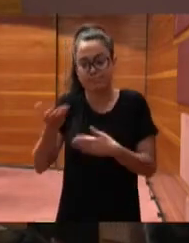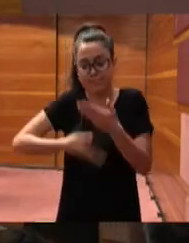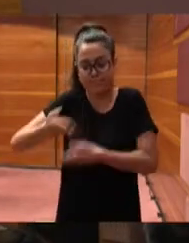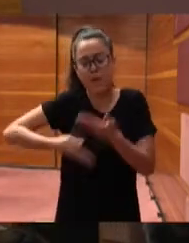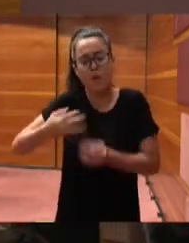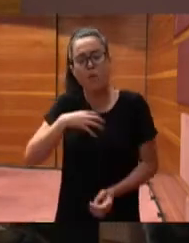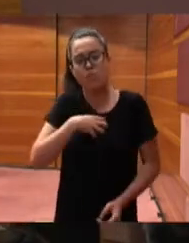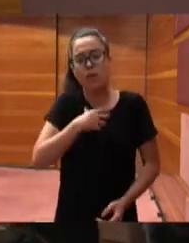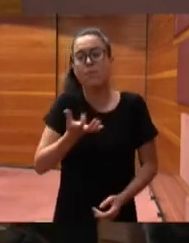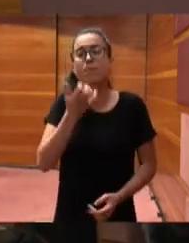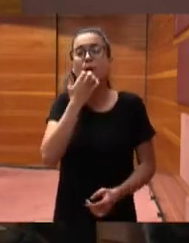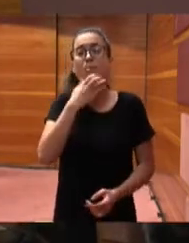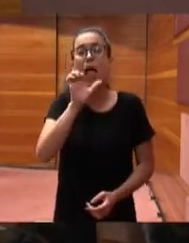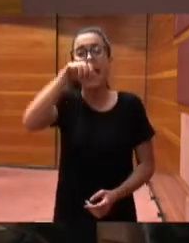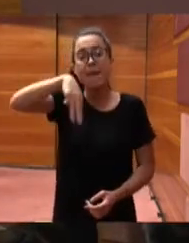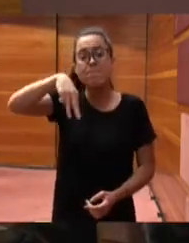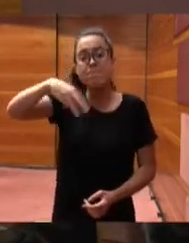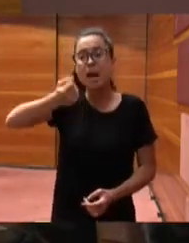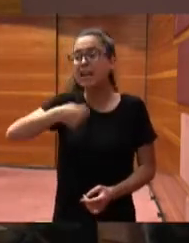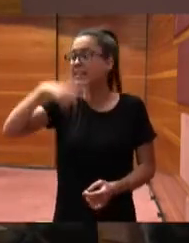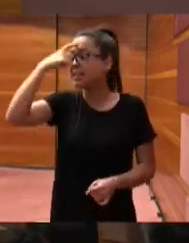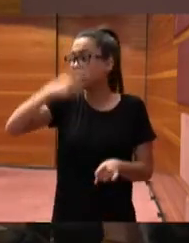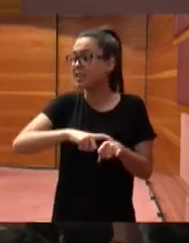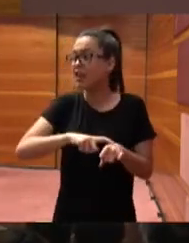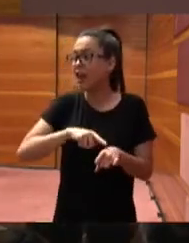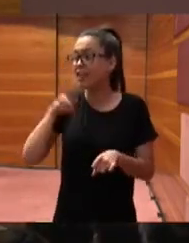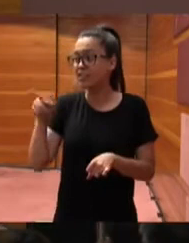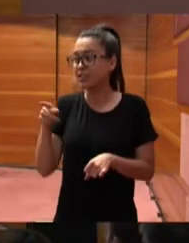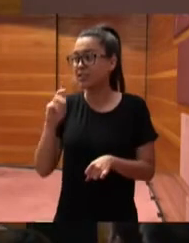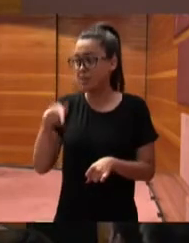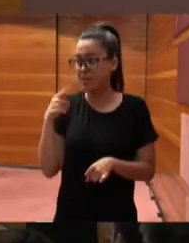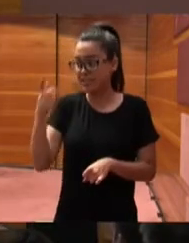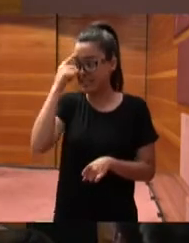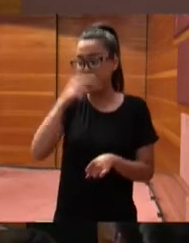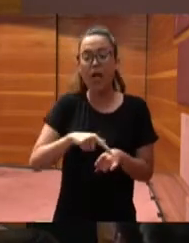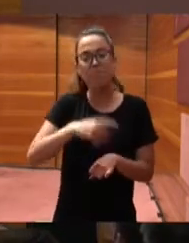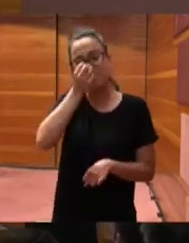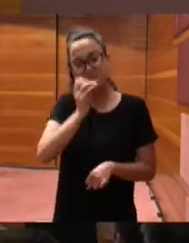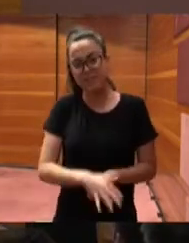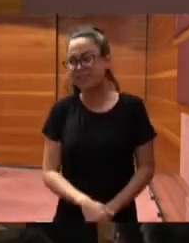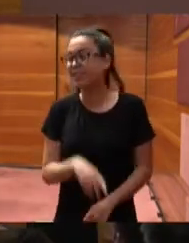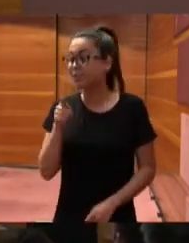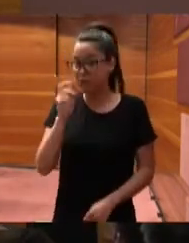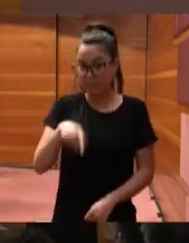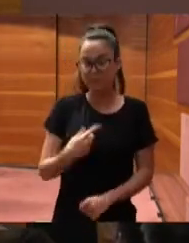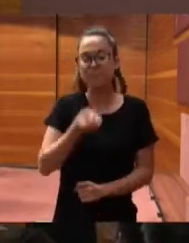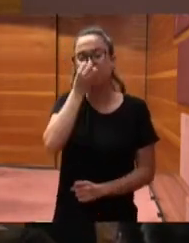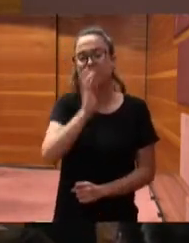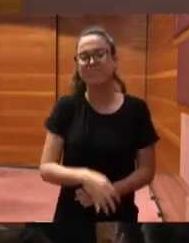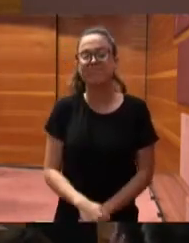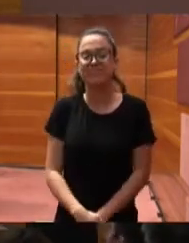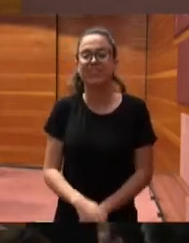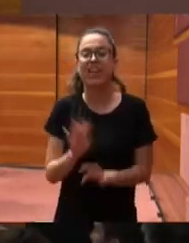hizo Emma, la psicóloga, que creo que estaba por aquí, ¿verdad? Yo también soy psicólogo, por cierto. Bueno, tú también, ¿ves? Que